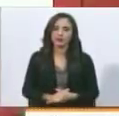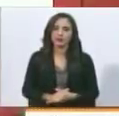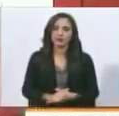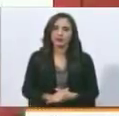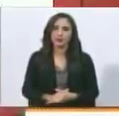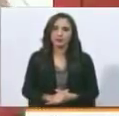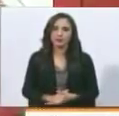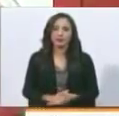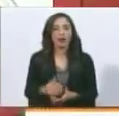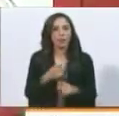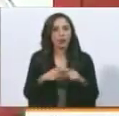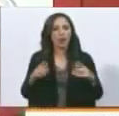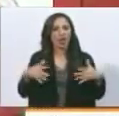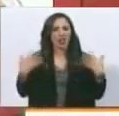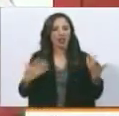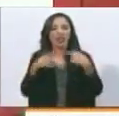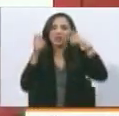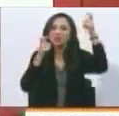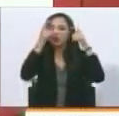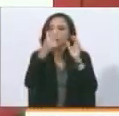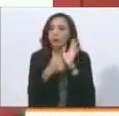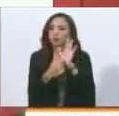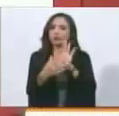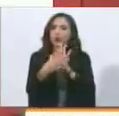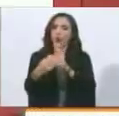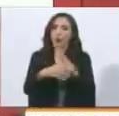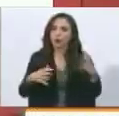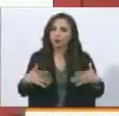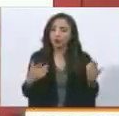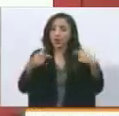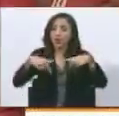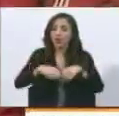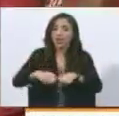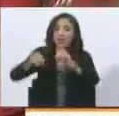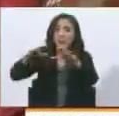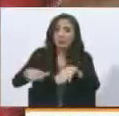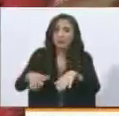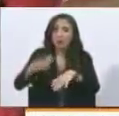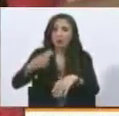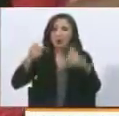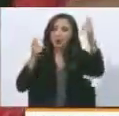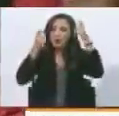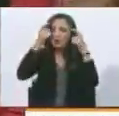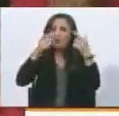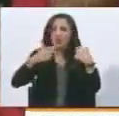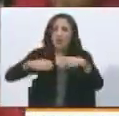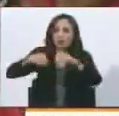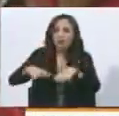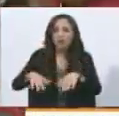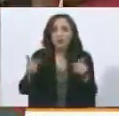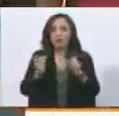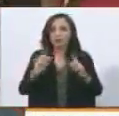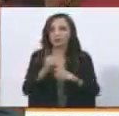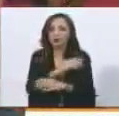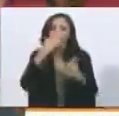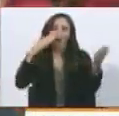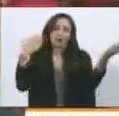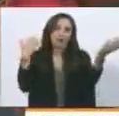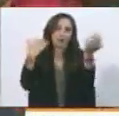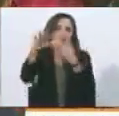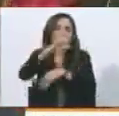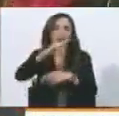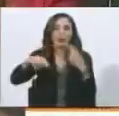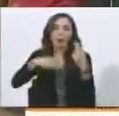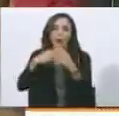Pero qué alegría, así es el chavismo, y de aquí no nos saca nadie, aquí nos quedamos nosotros, por ahora y para siempre.